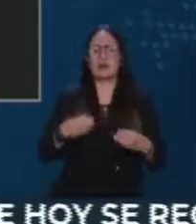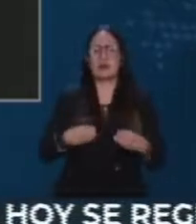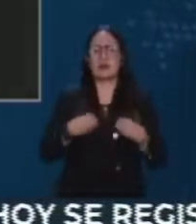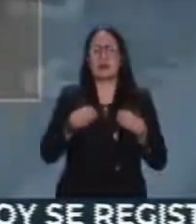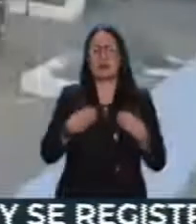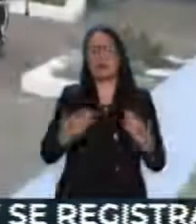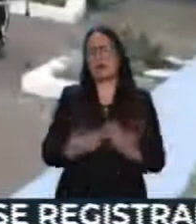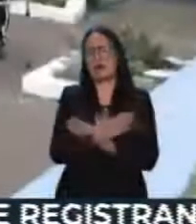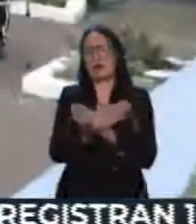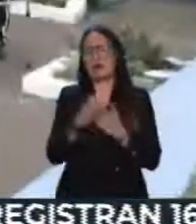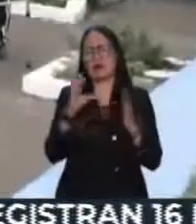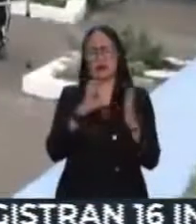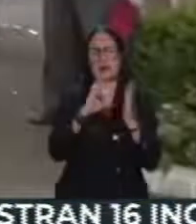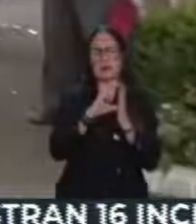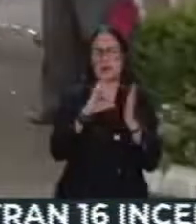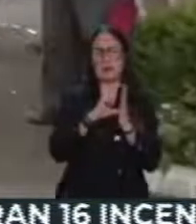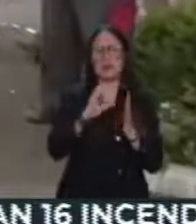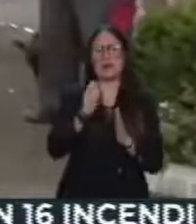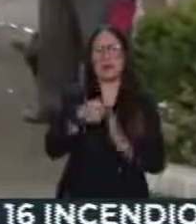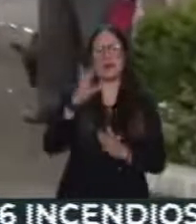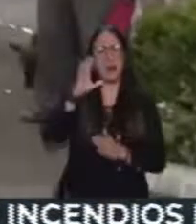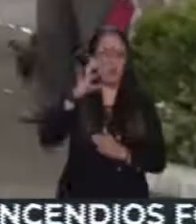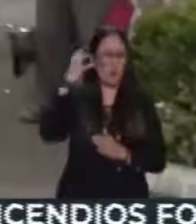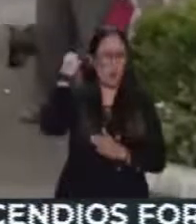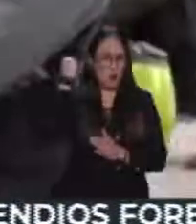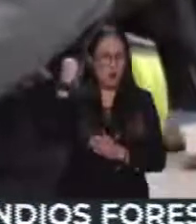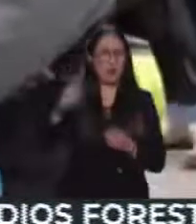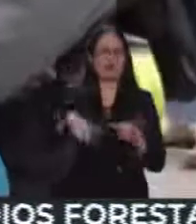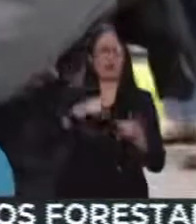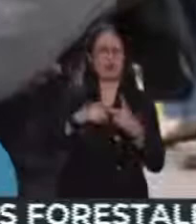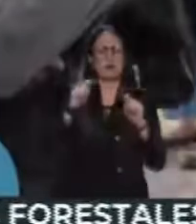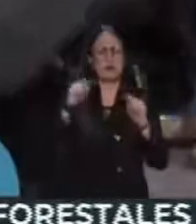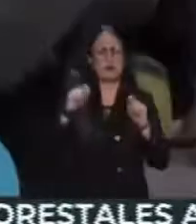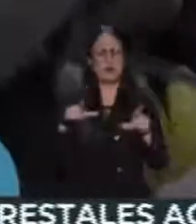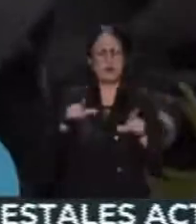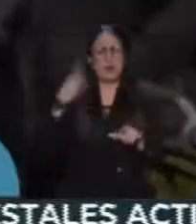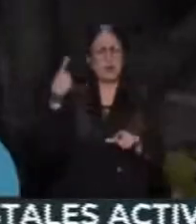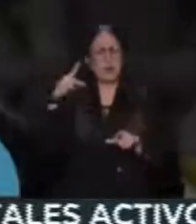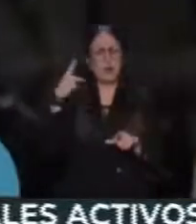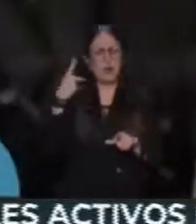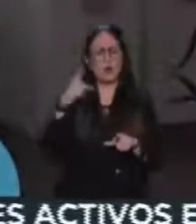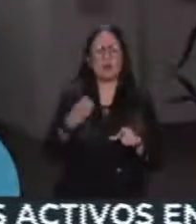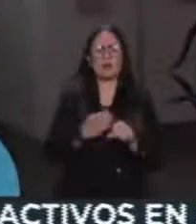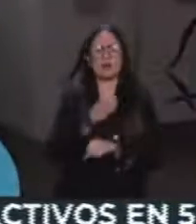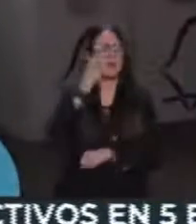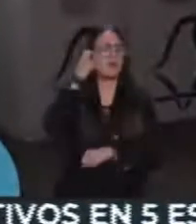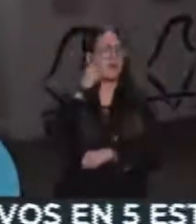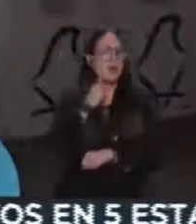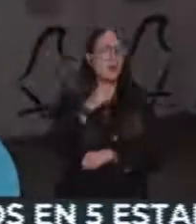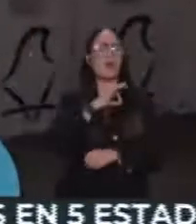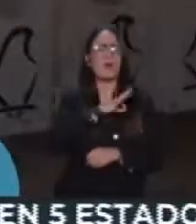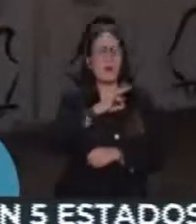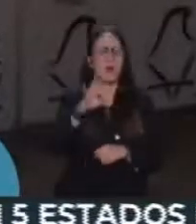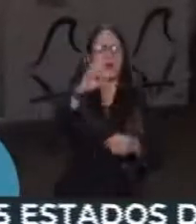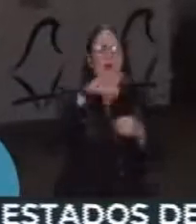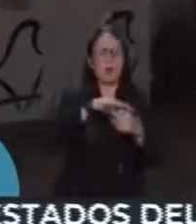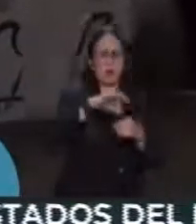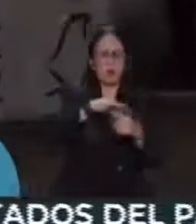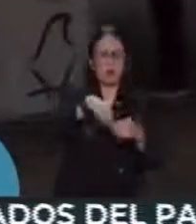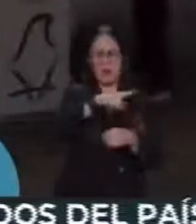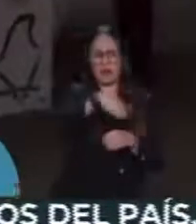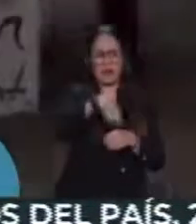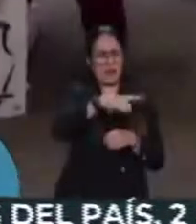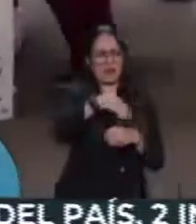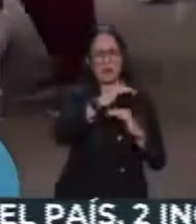tenían una credencial de elector de los estados de Morelos, Tlaxcala, Puebla y el estado de Guerrero. Fue en este espacio donde se